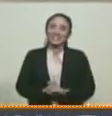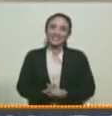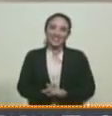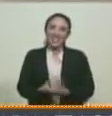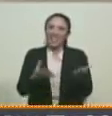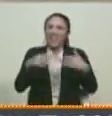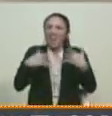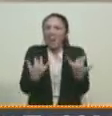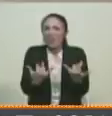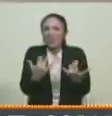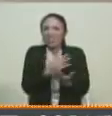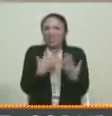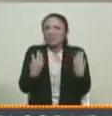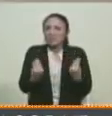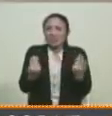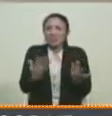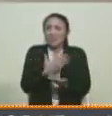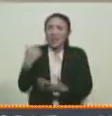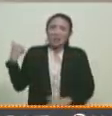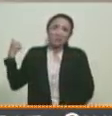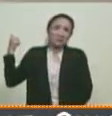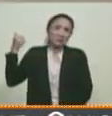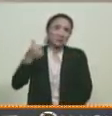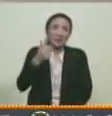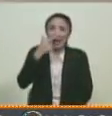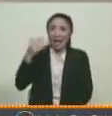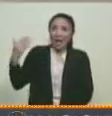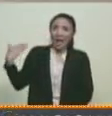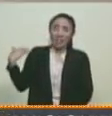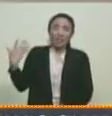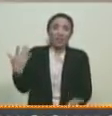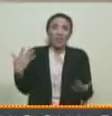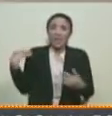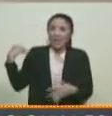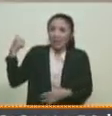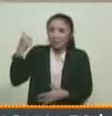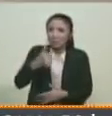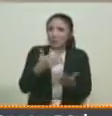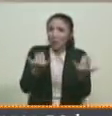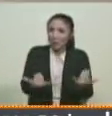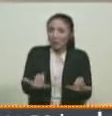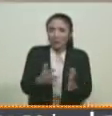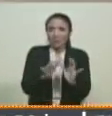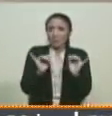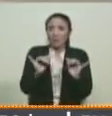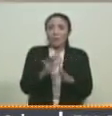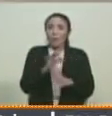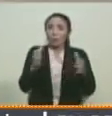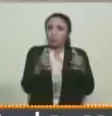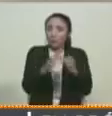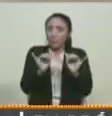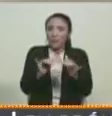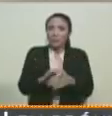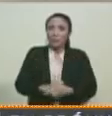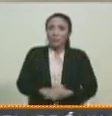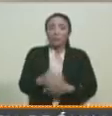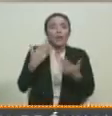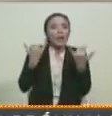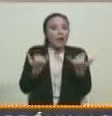Hasta el sol de hoy y por muchos soles más de muchos años y décadas. Así será.